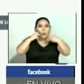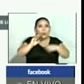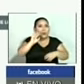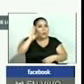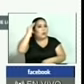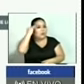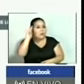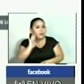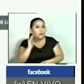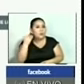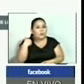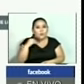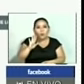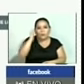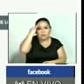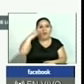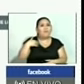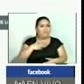hubieran dado cuenta